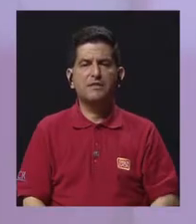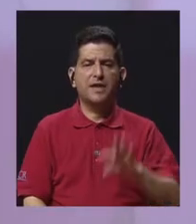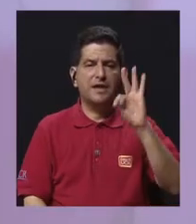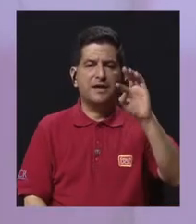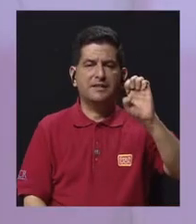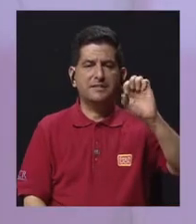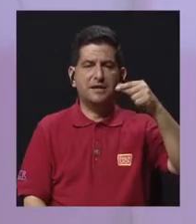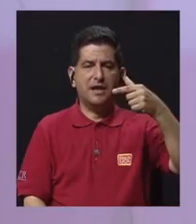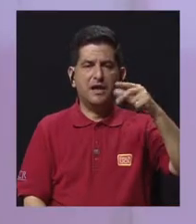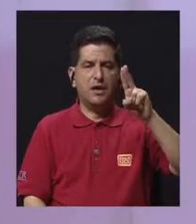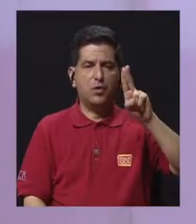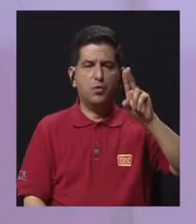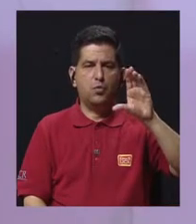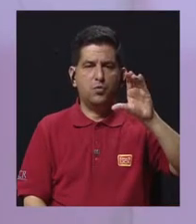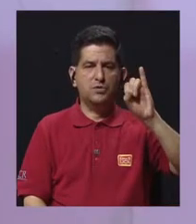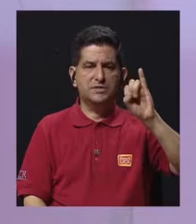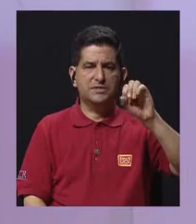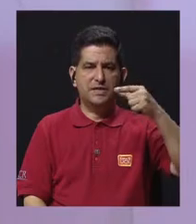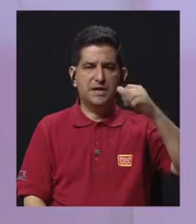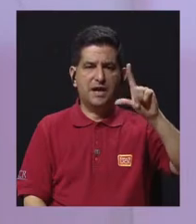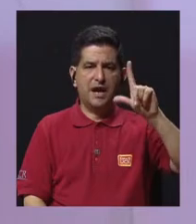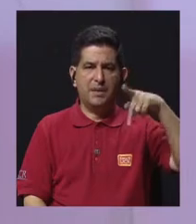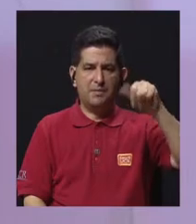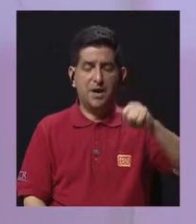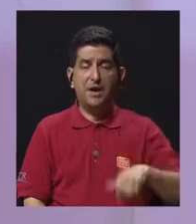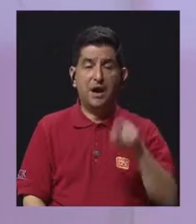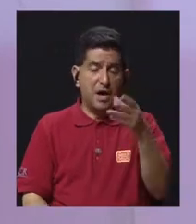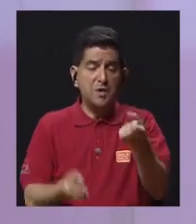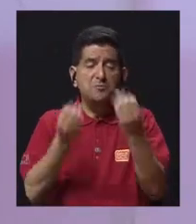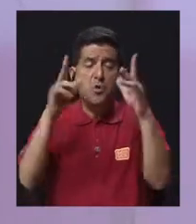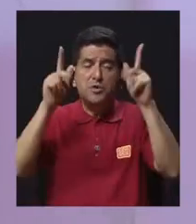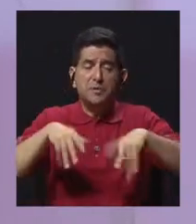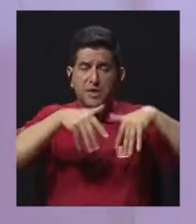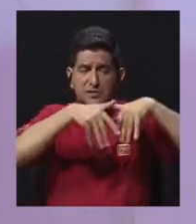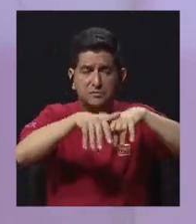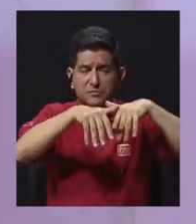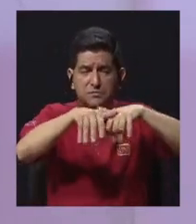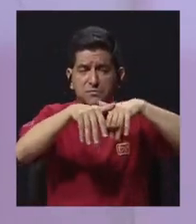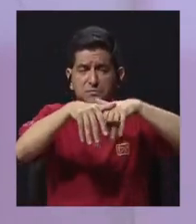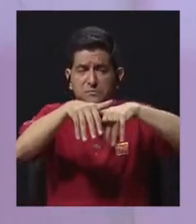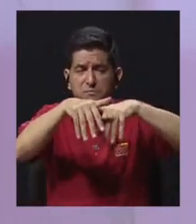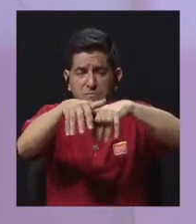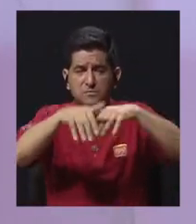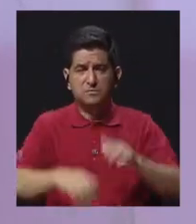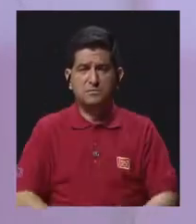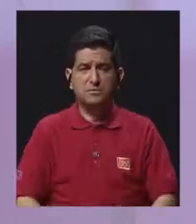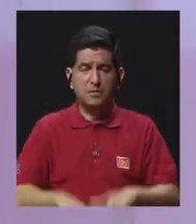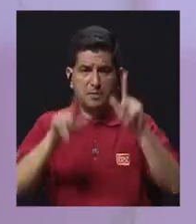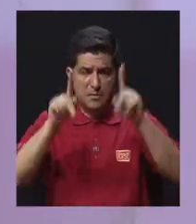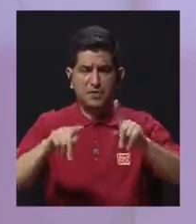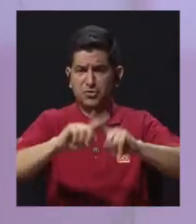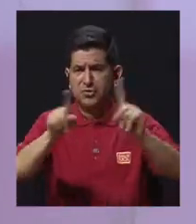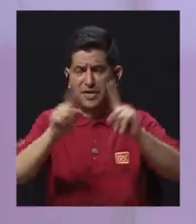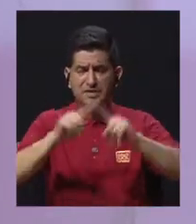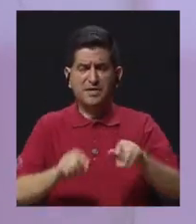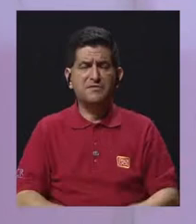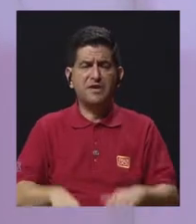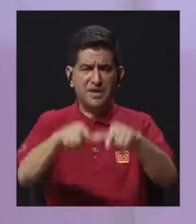de la capital de Honduras, de Tegucigalpa. Estuvo por un buen tiempo muy inundada de personas